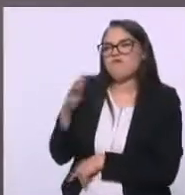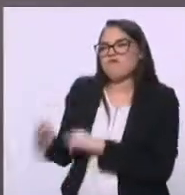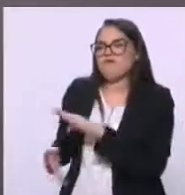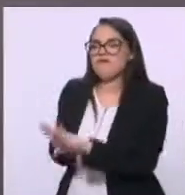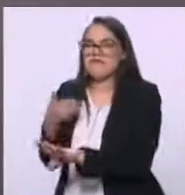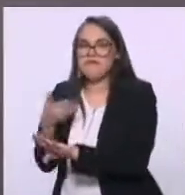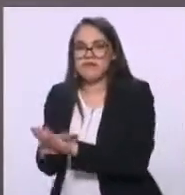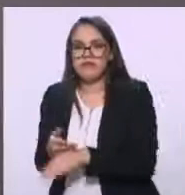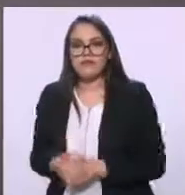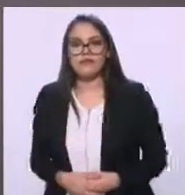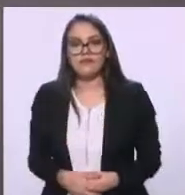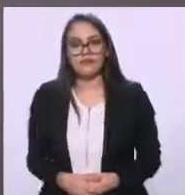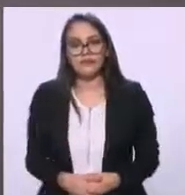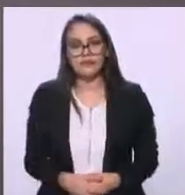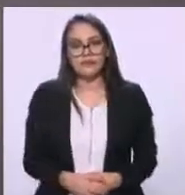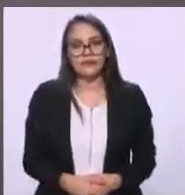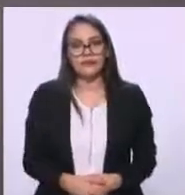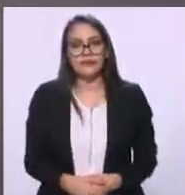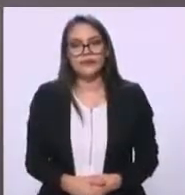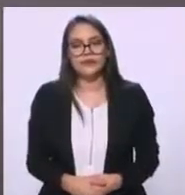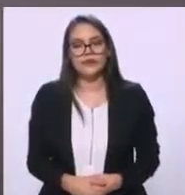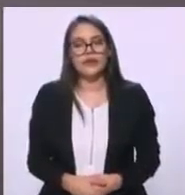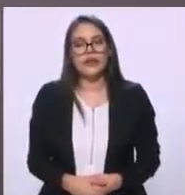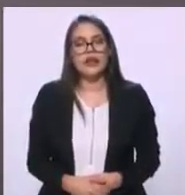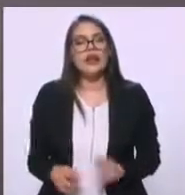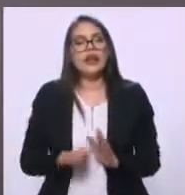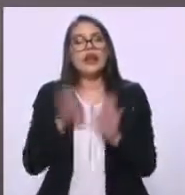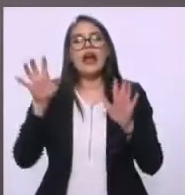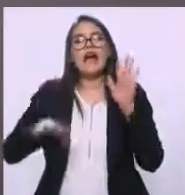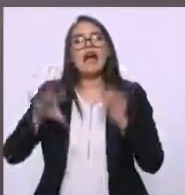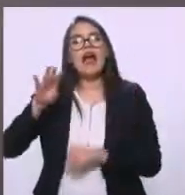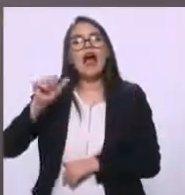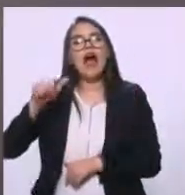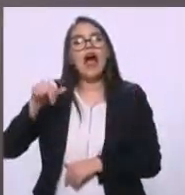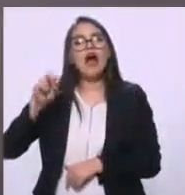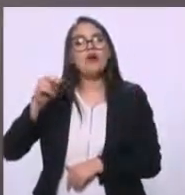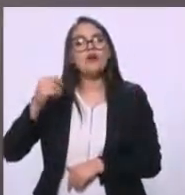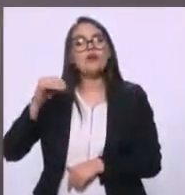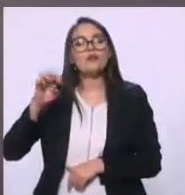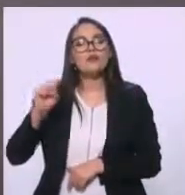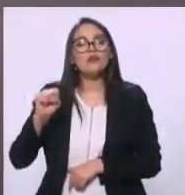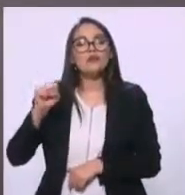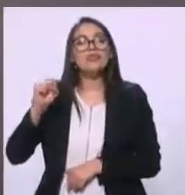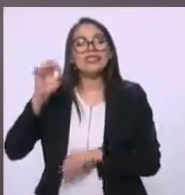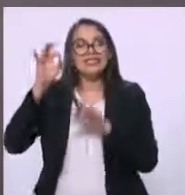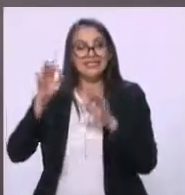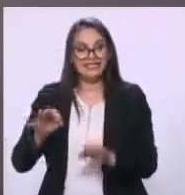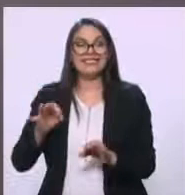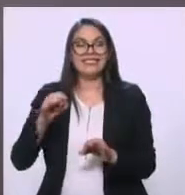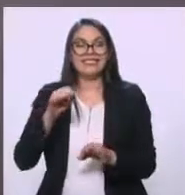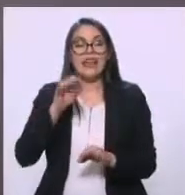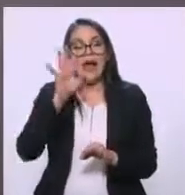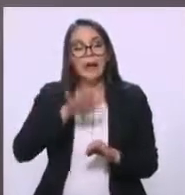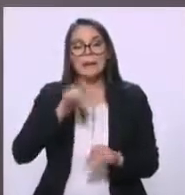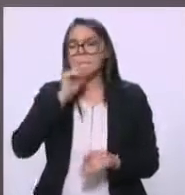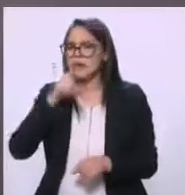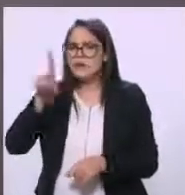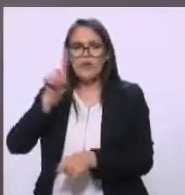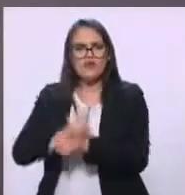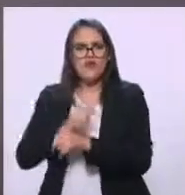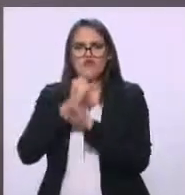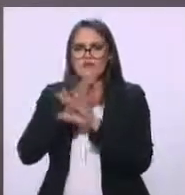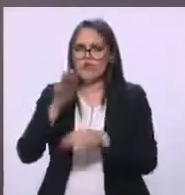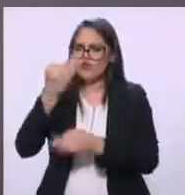atacan instituciones así, publican ese mismo día la información, pero eso no está pasando acá. Entonces puede ser que sea una especie de